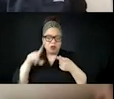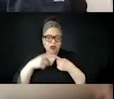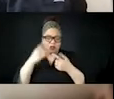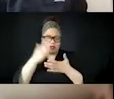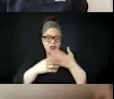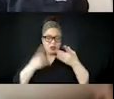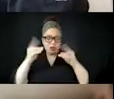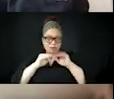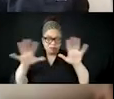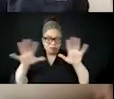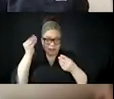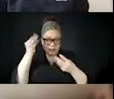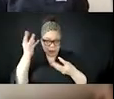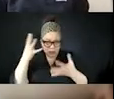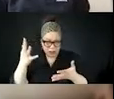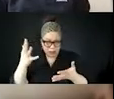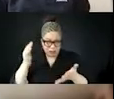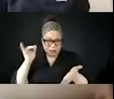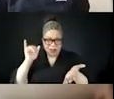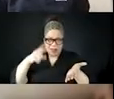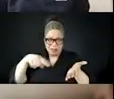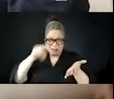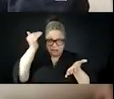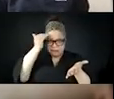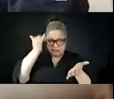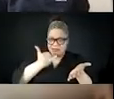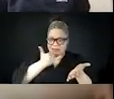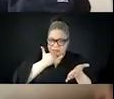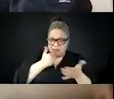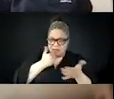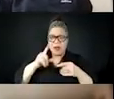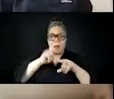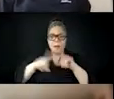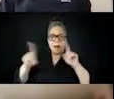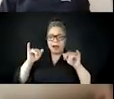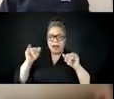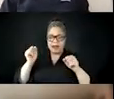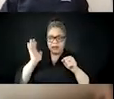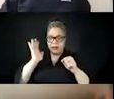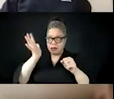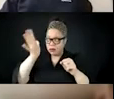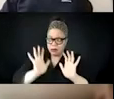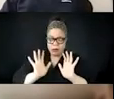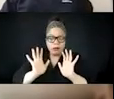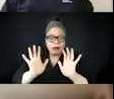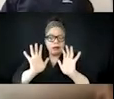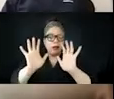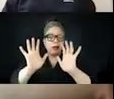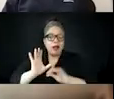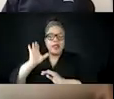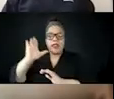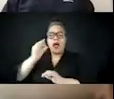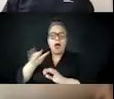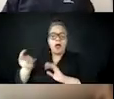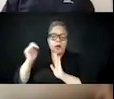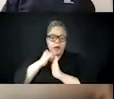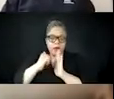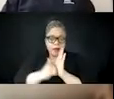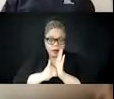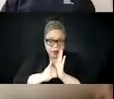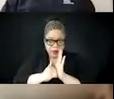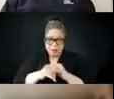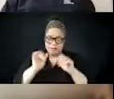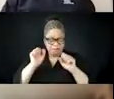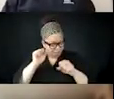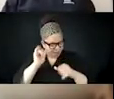comparte información que saben que están mal pero no lo hace para es